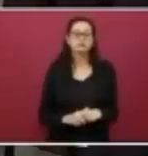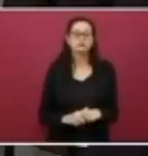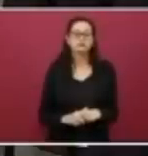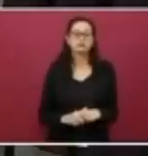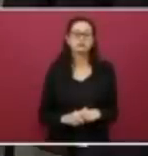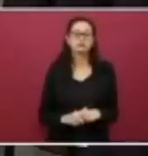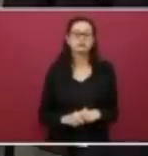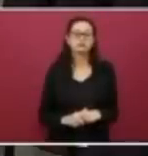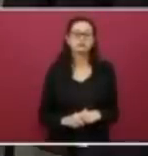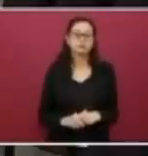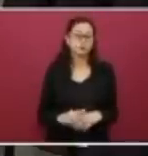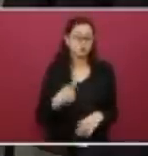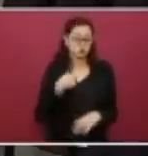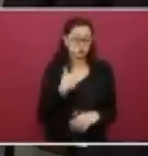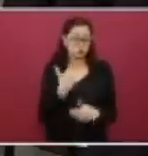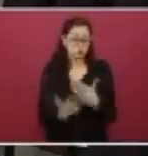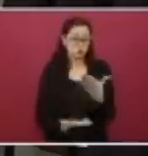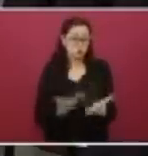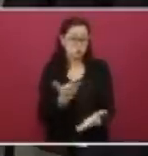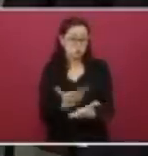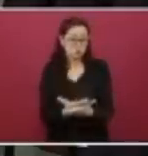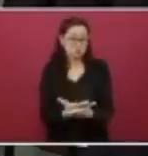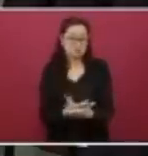antes que nada